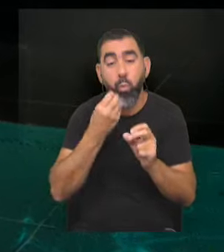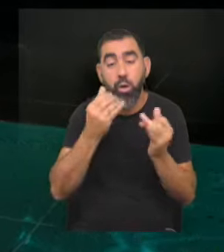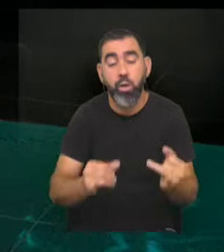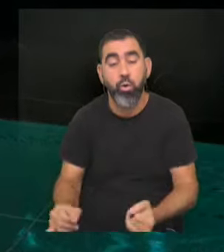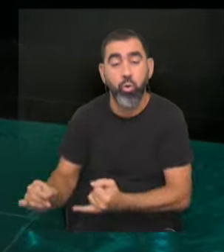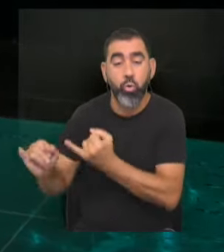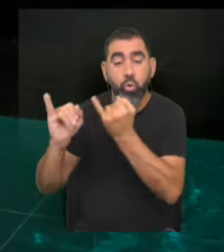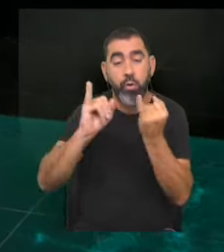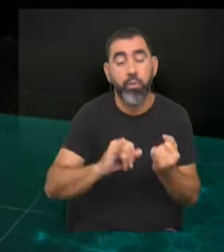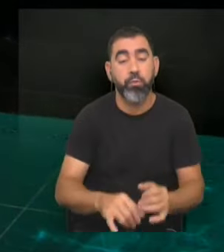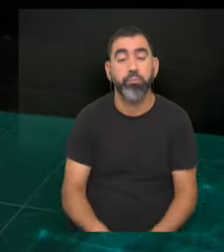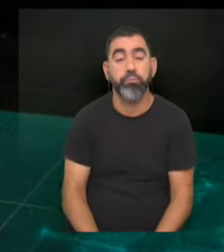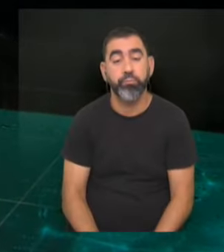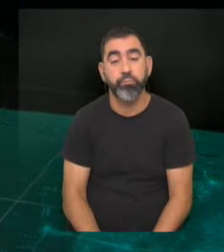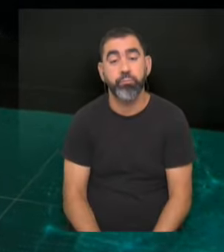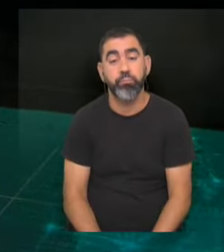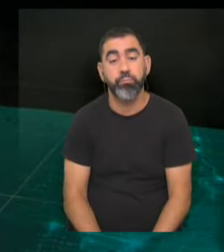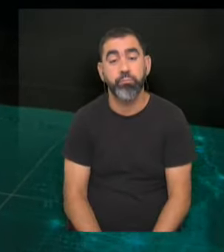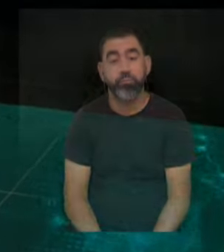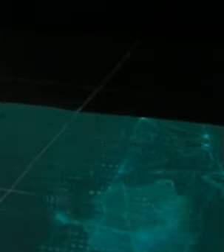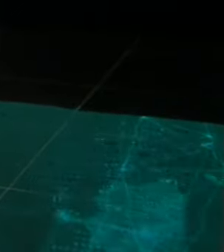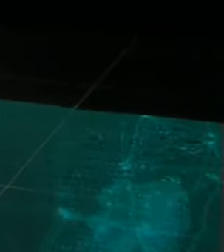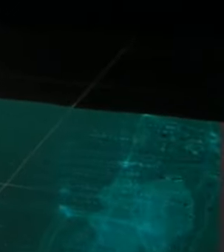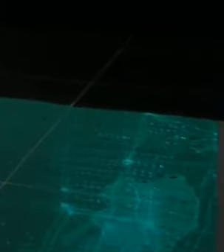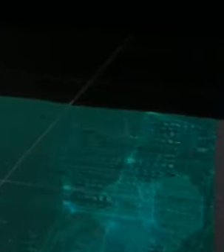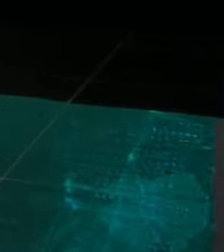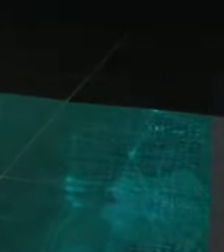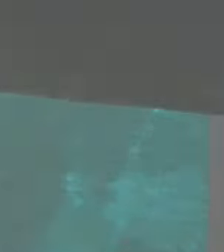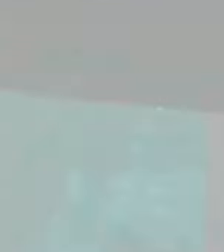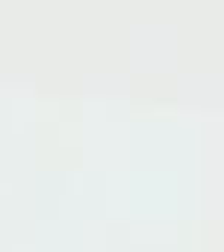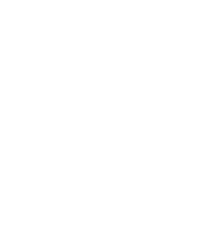bien tempranito a las 8 en punto aquí en tv ciudad buena jornada